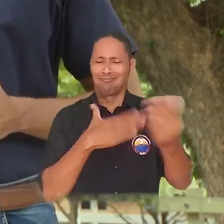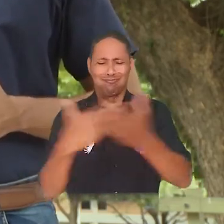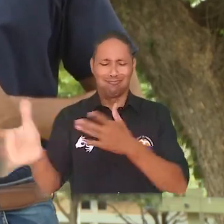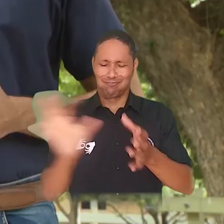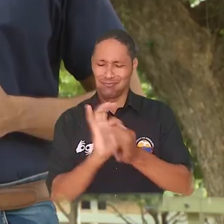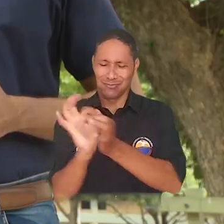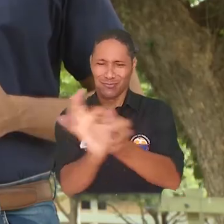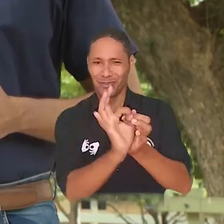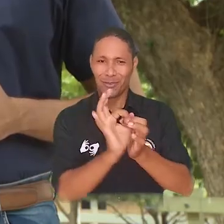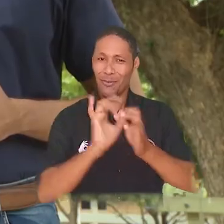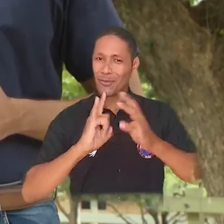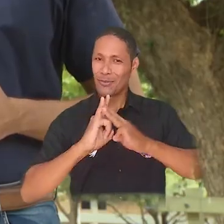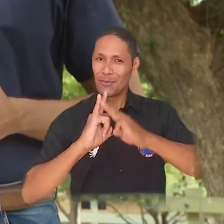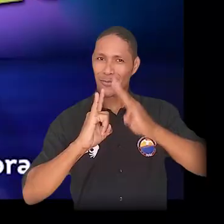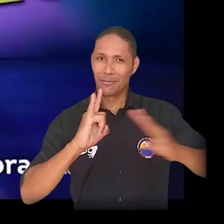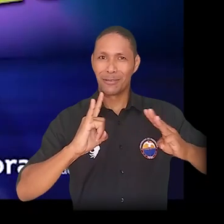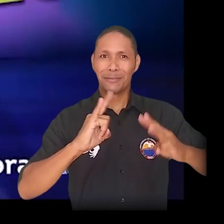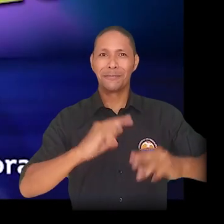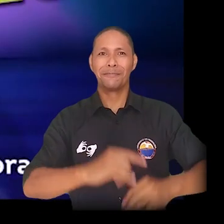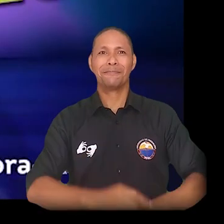vínculo con UniMagdalena.